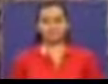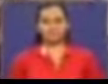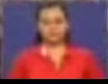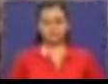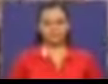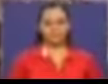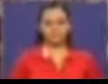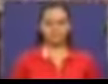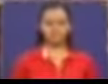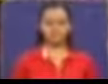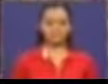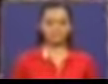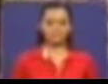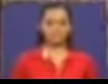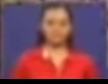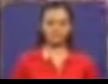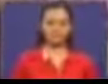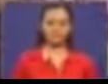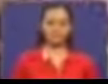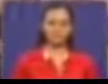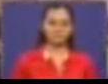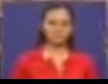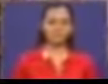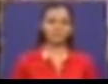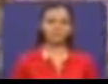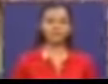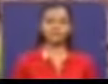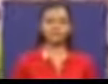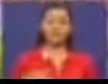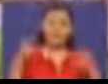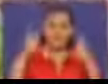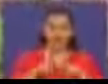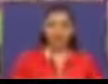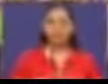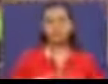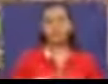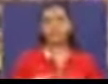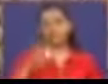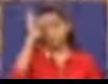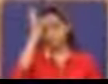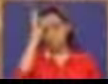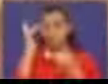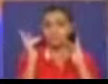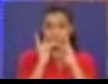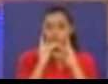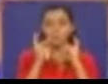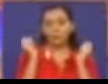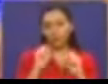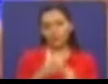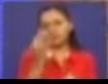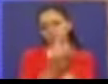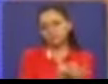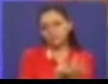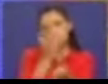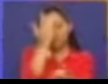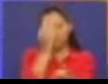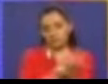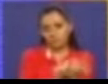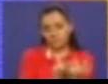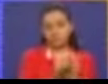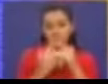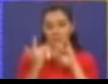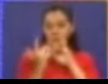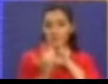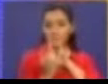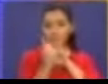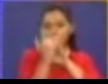Y en cuestión de hospitalización también. Pero van a tener que compartir la habitación con el cholito, con el indio, con el afro, con el pobre. Y